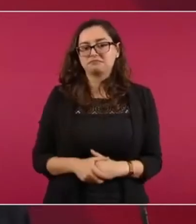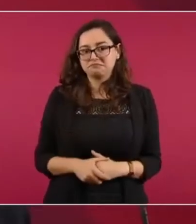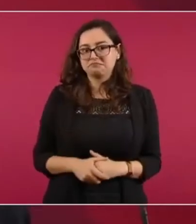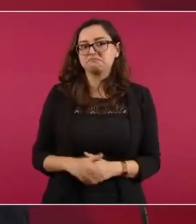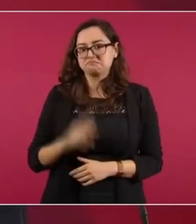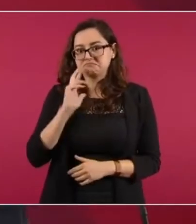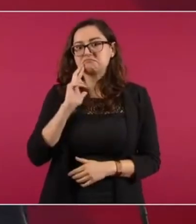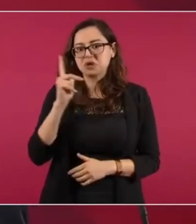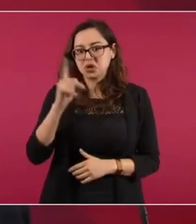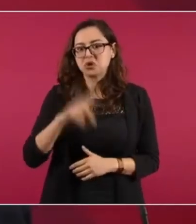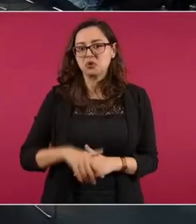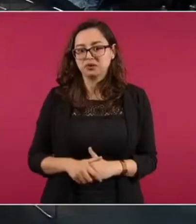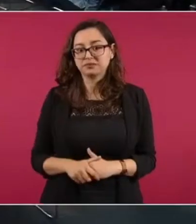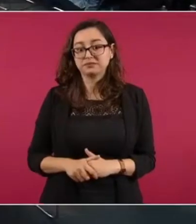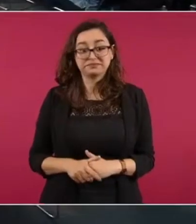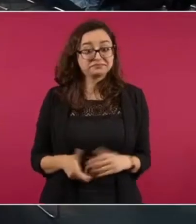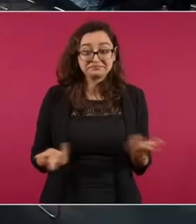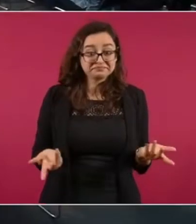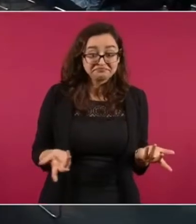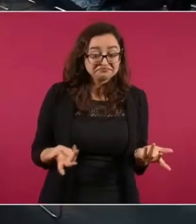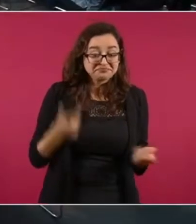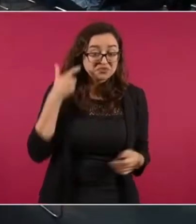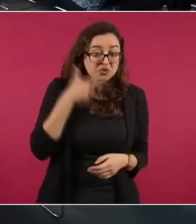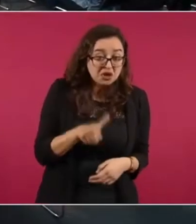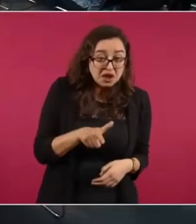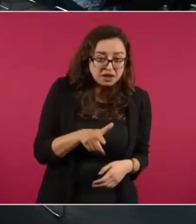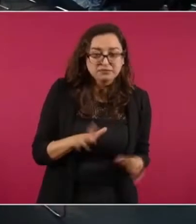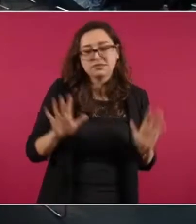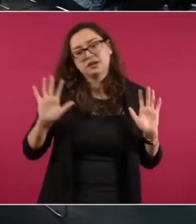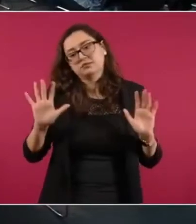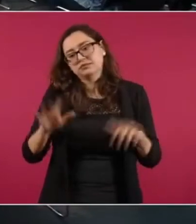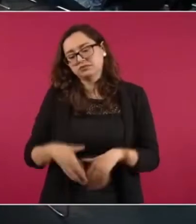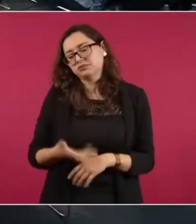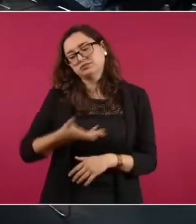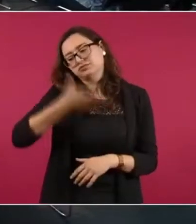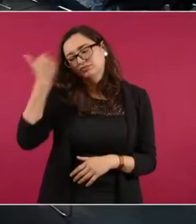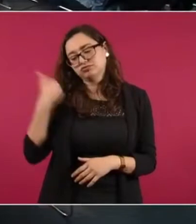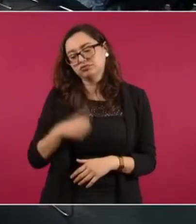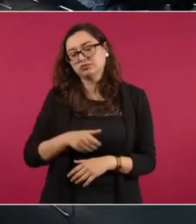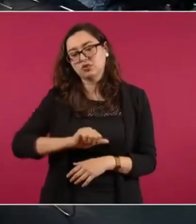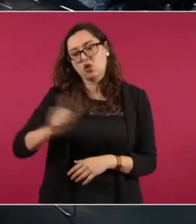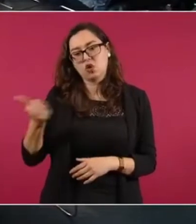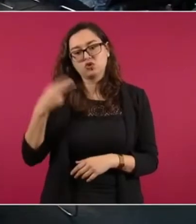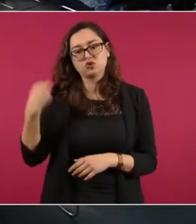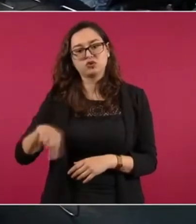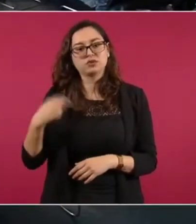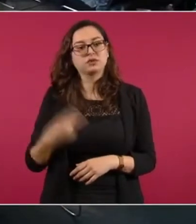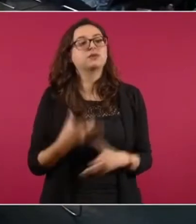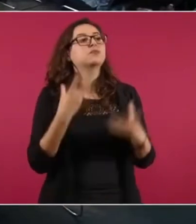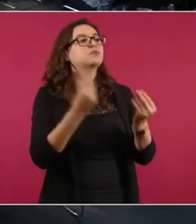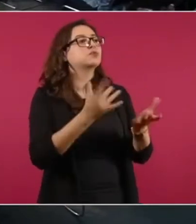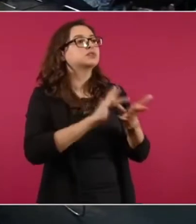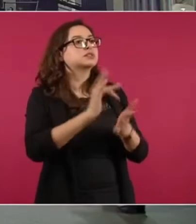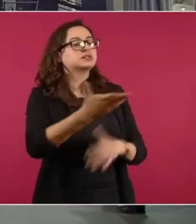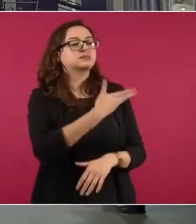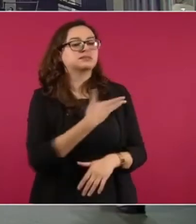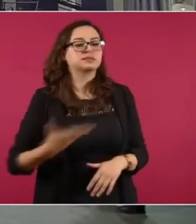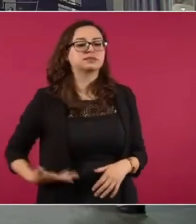pues algo que tenga que ver con México, desde luego, ¿no? Perfecto. Sería todo, presidente.